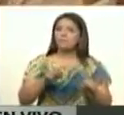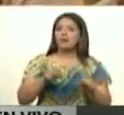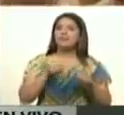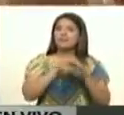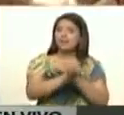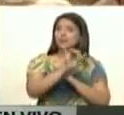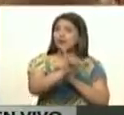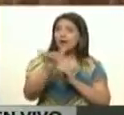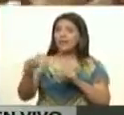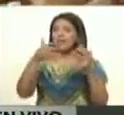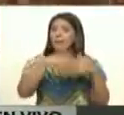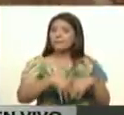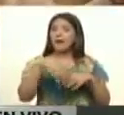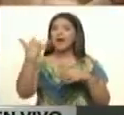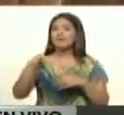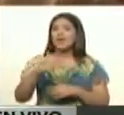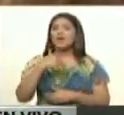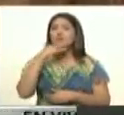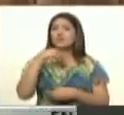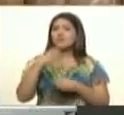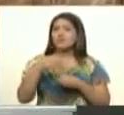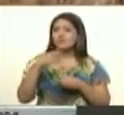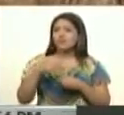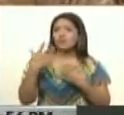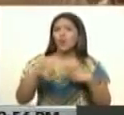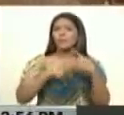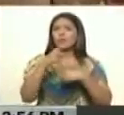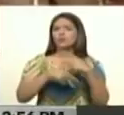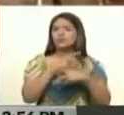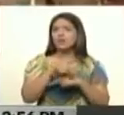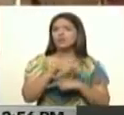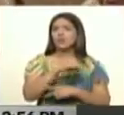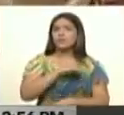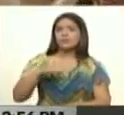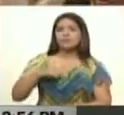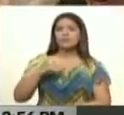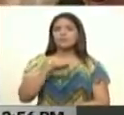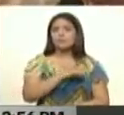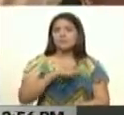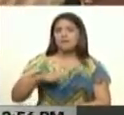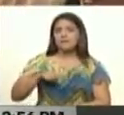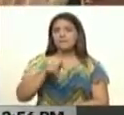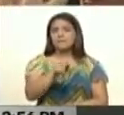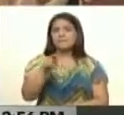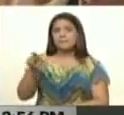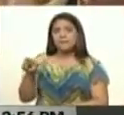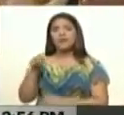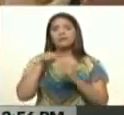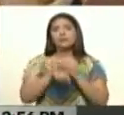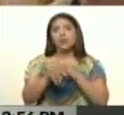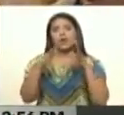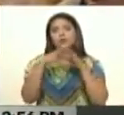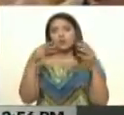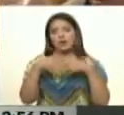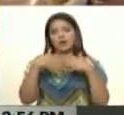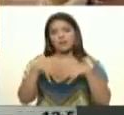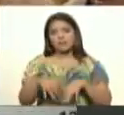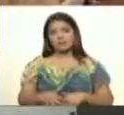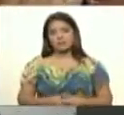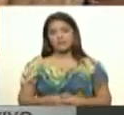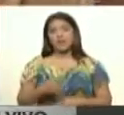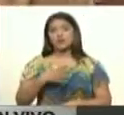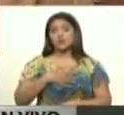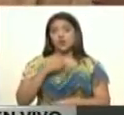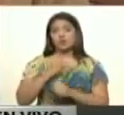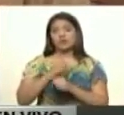empresas había una data room y un proceso de privatización a nivel de cada una de las empresas. Yo soy